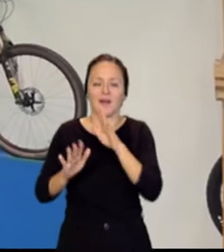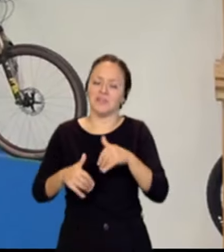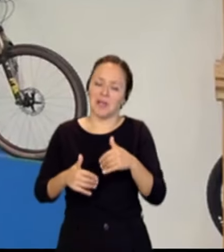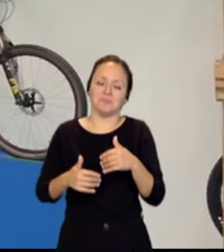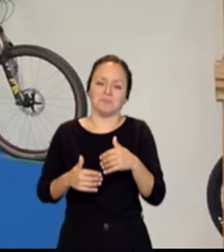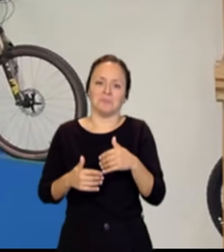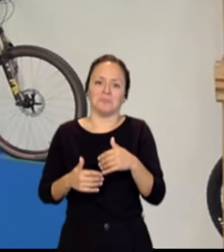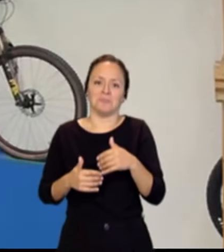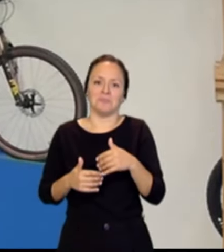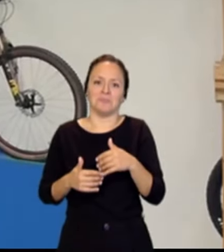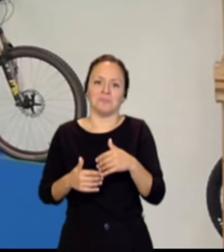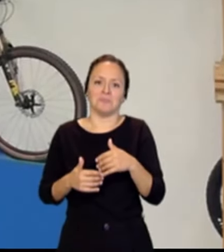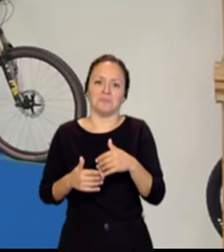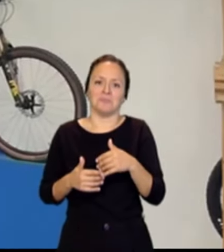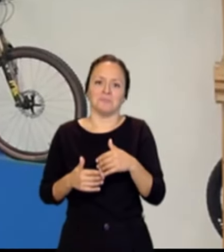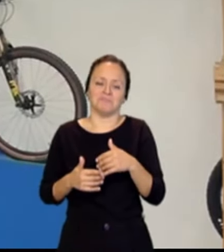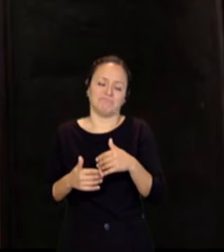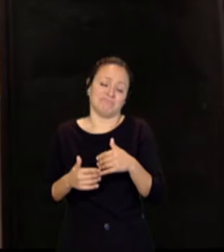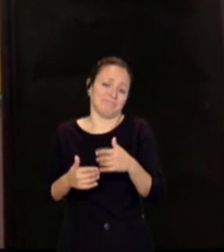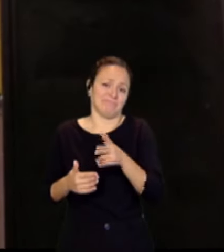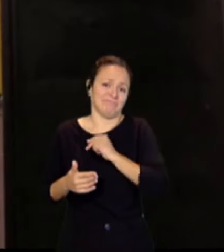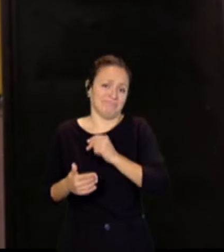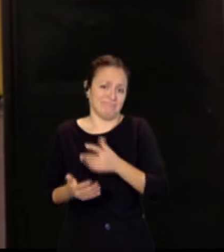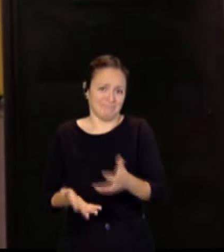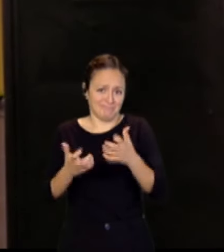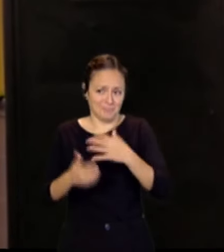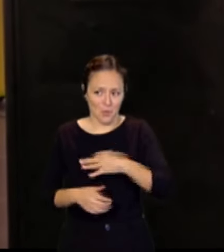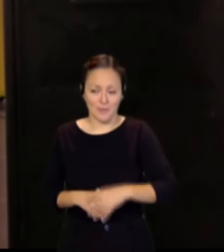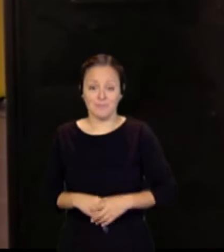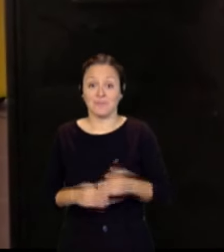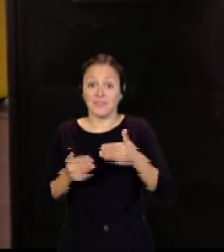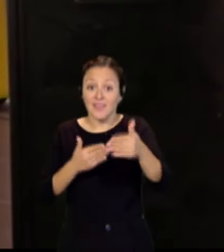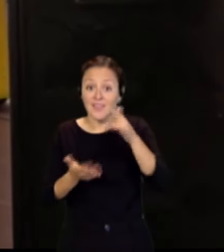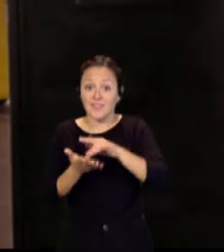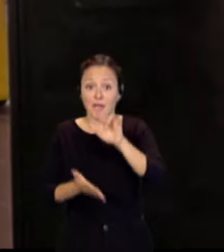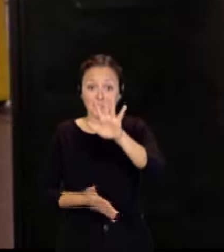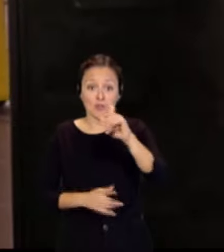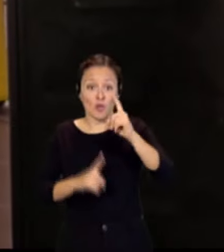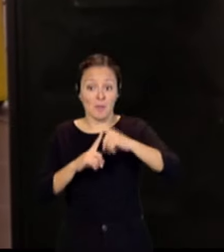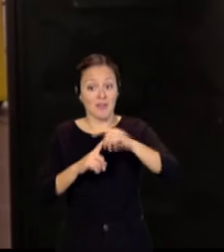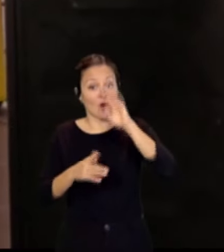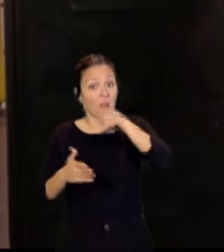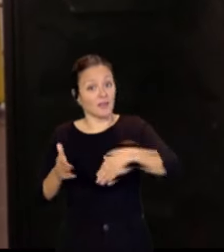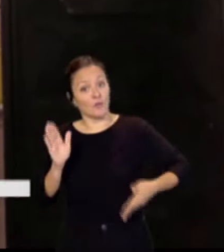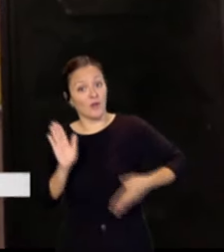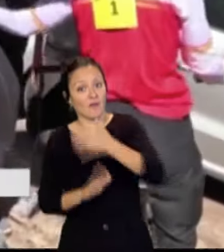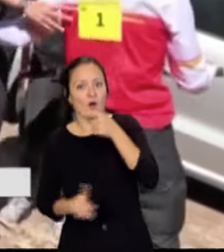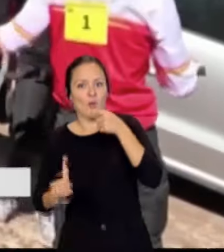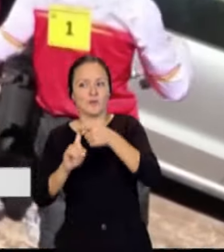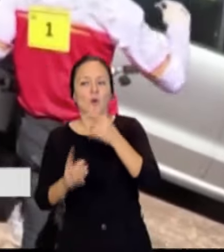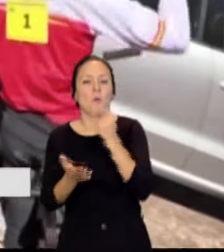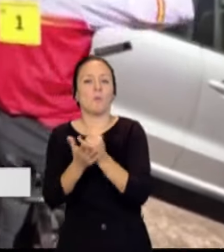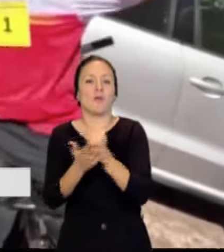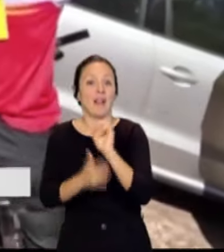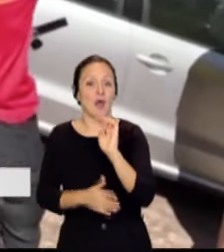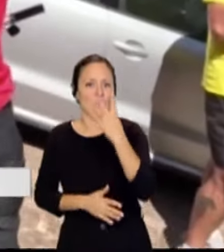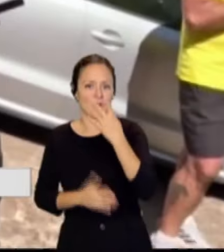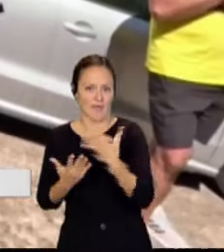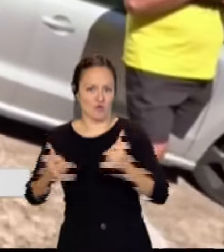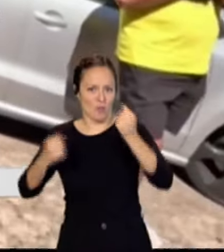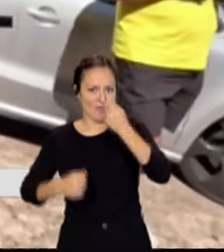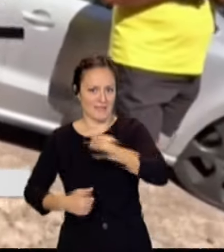de todo pude pude ganar la carrera el próximo C de mayo pondrá rumbo a Cataluña para participar en la cuarta prueba de la copa de España